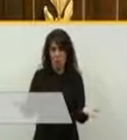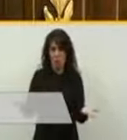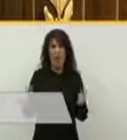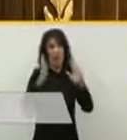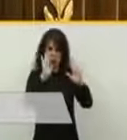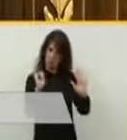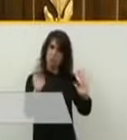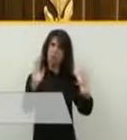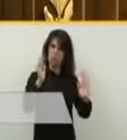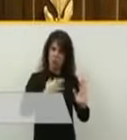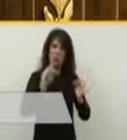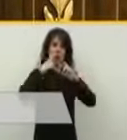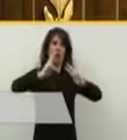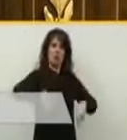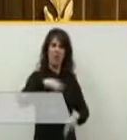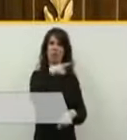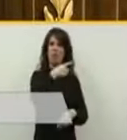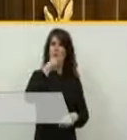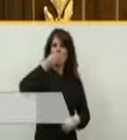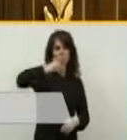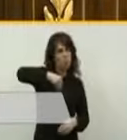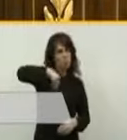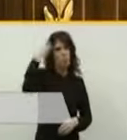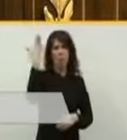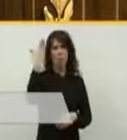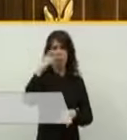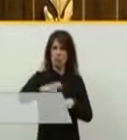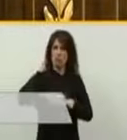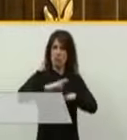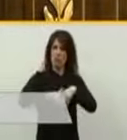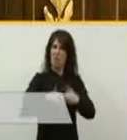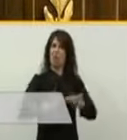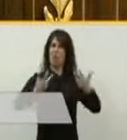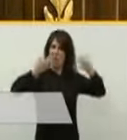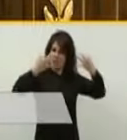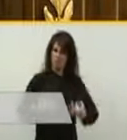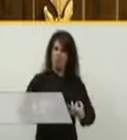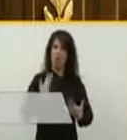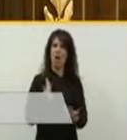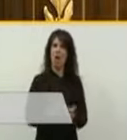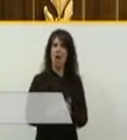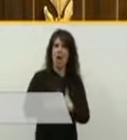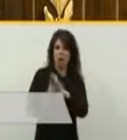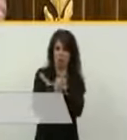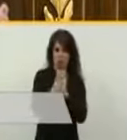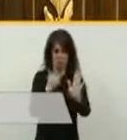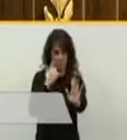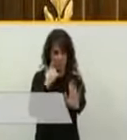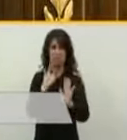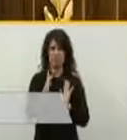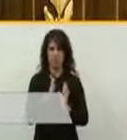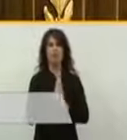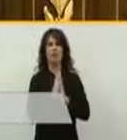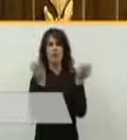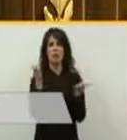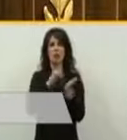un brillante y democrático, porque sí que es democrático, argumento. Escuchen. Como no hay una mayoría